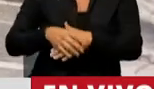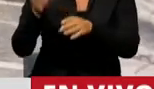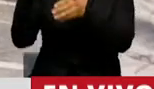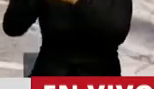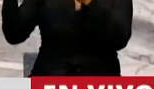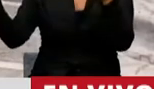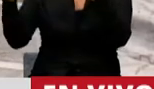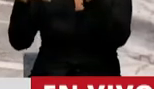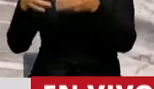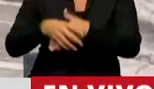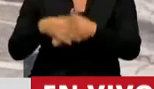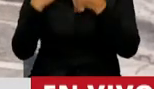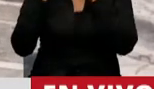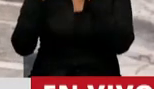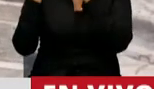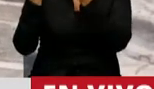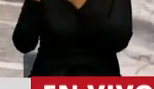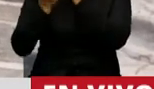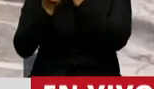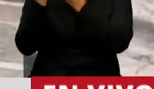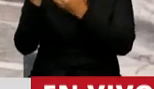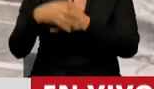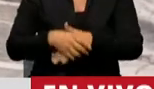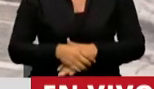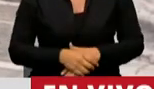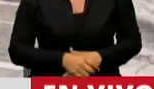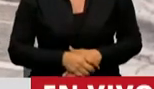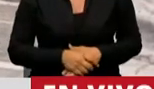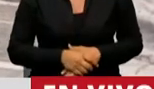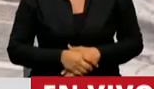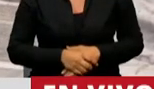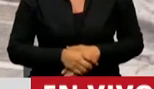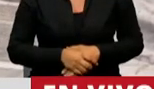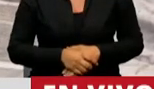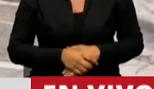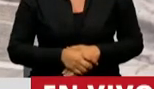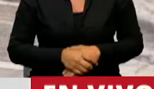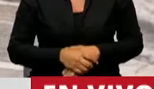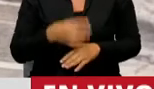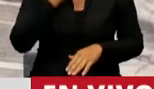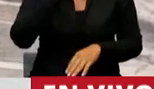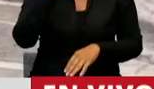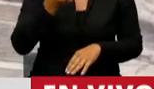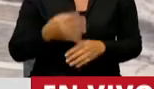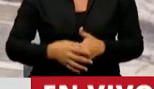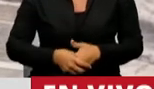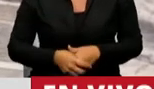su equipo. Gracias por hacerlo. La verdad que